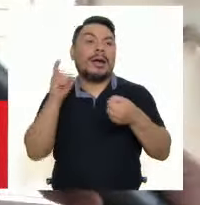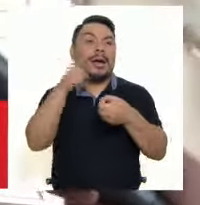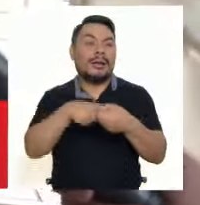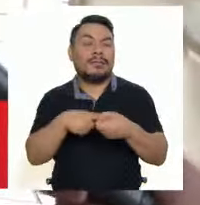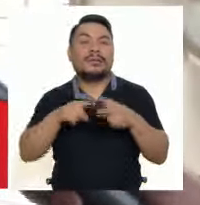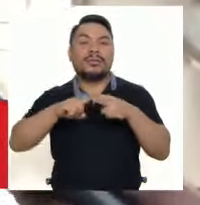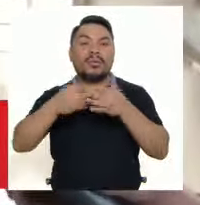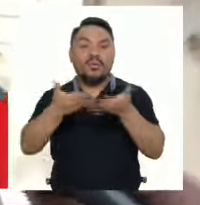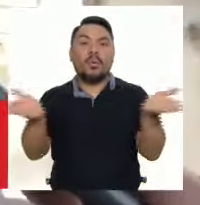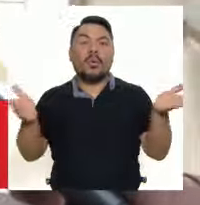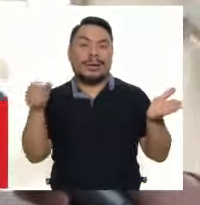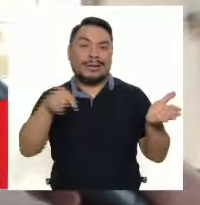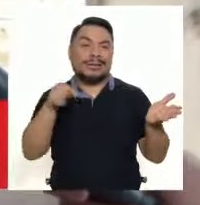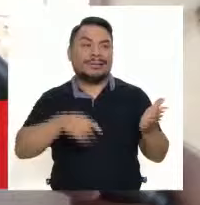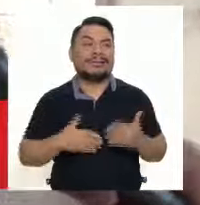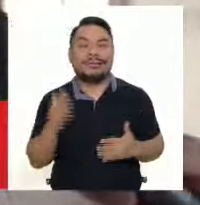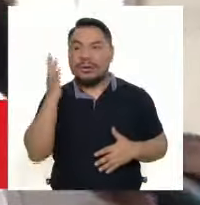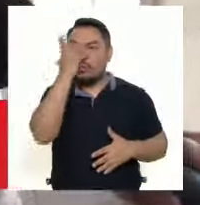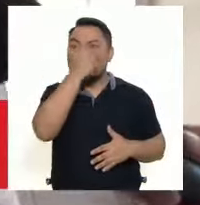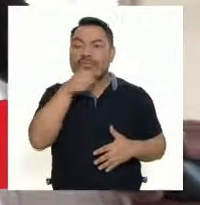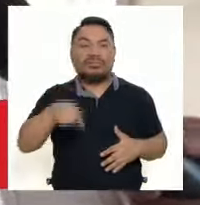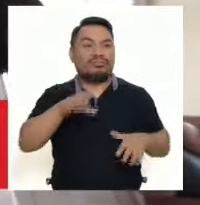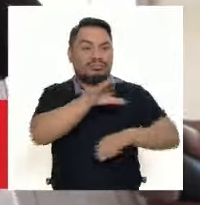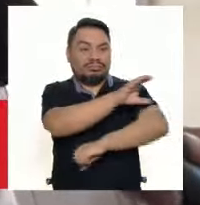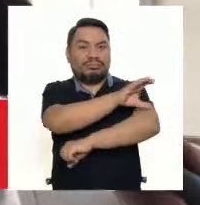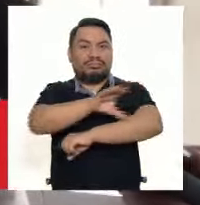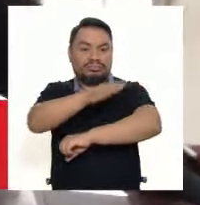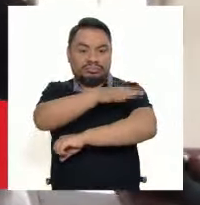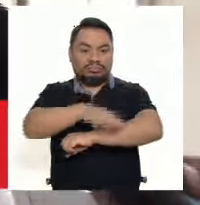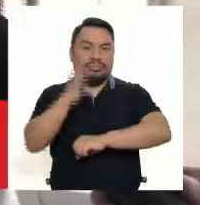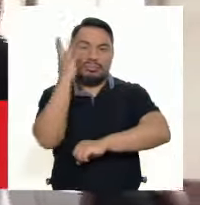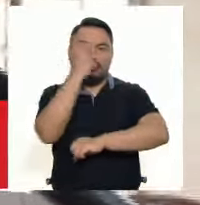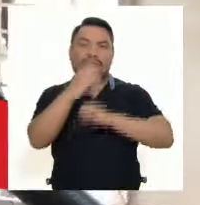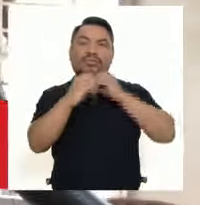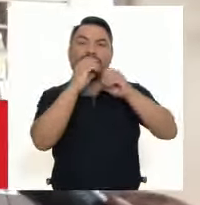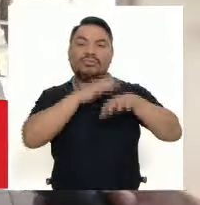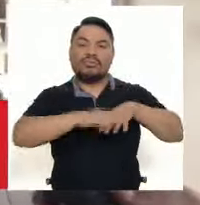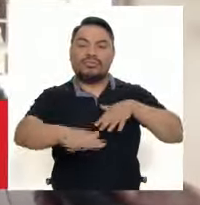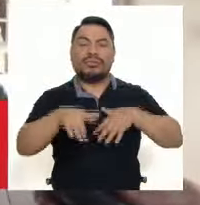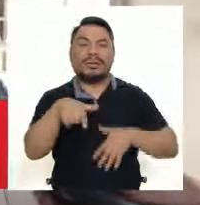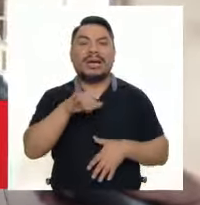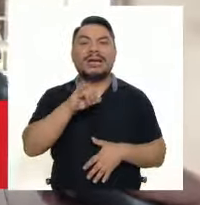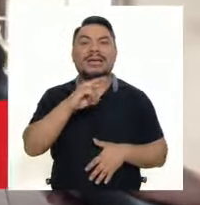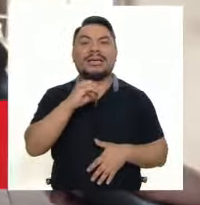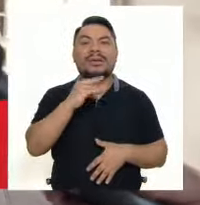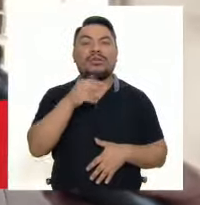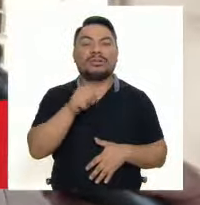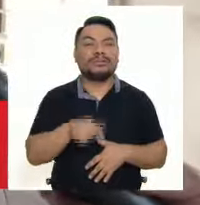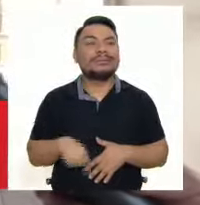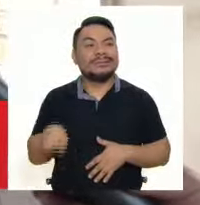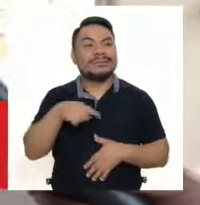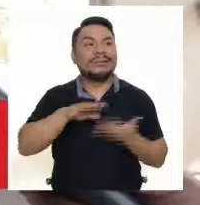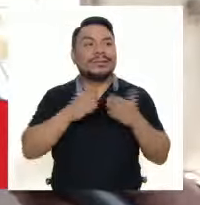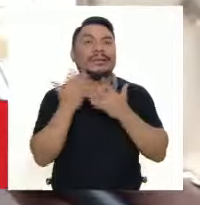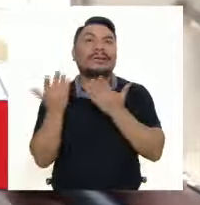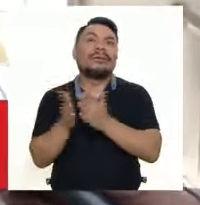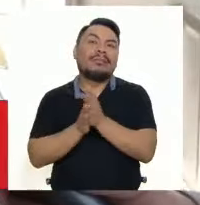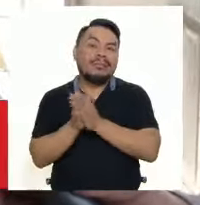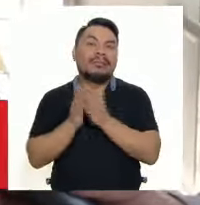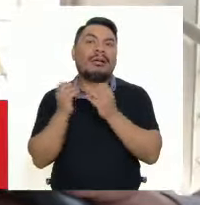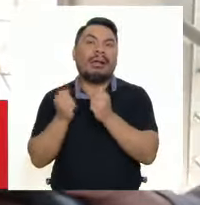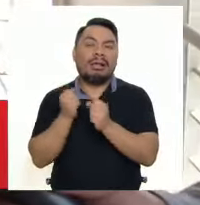de la inauguración de lo que va a ser este hermoso malecón de la Yarinacocha, una obra muy esperada por la comunidad y sobre todo